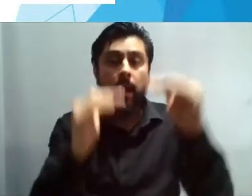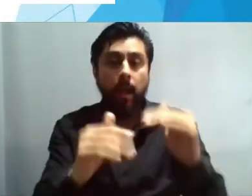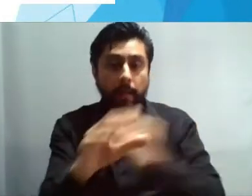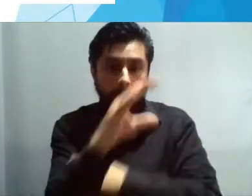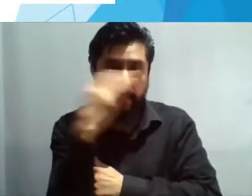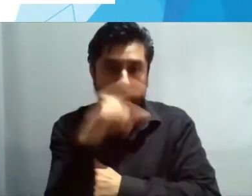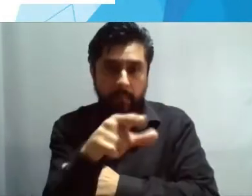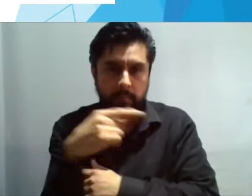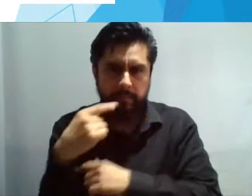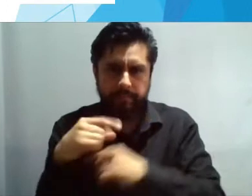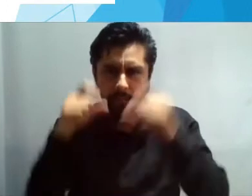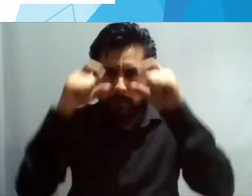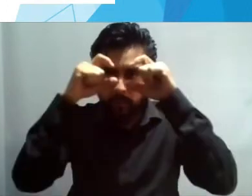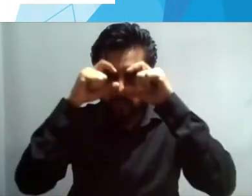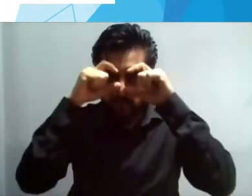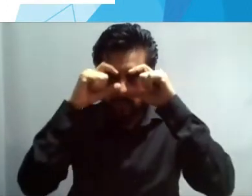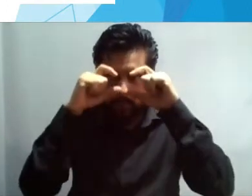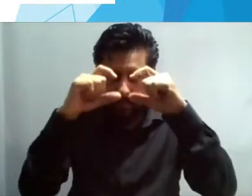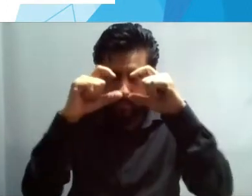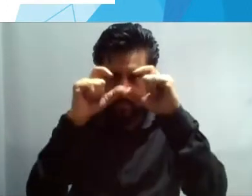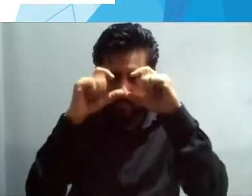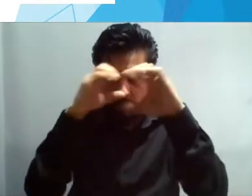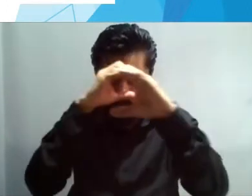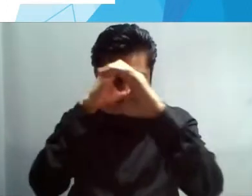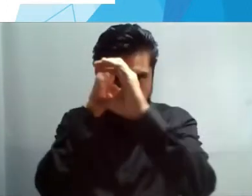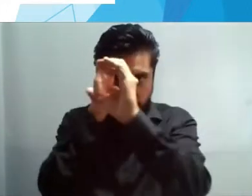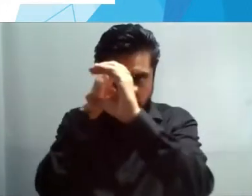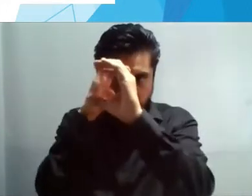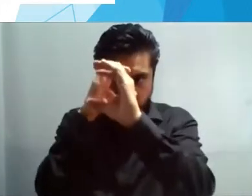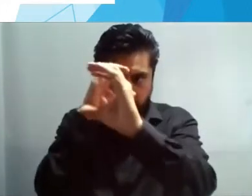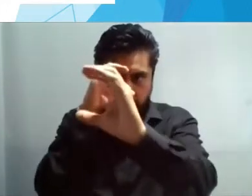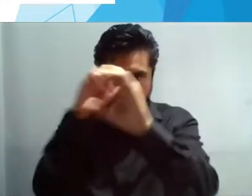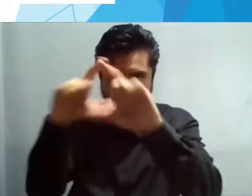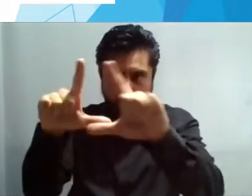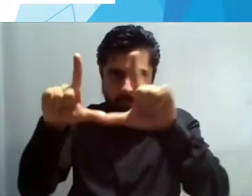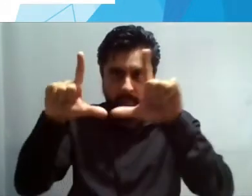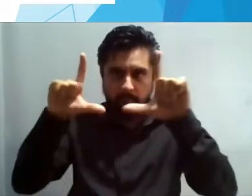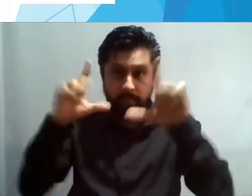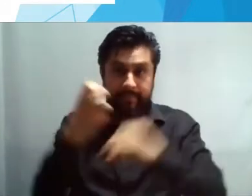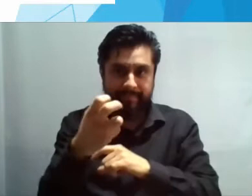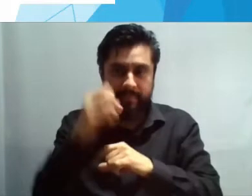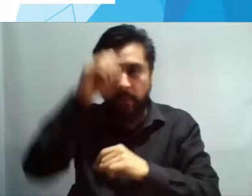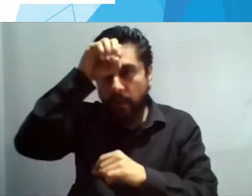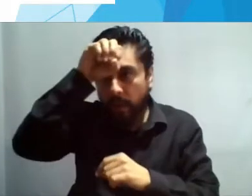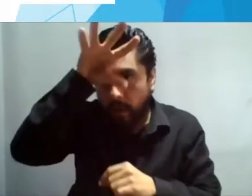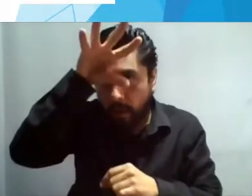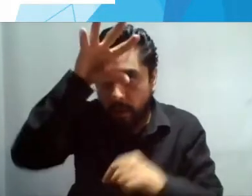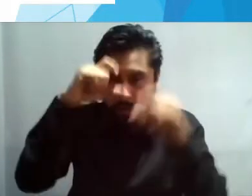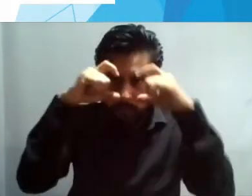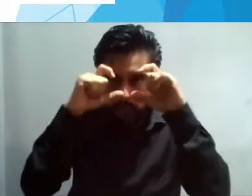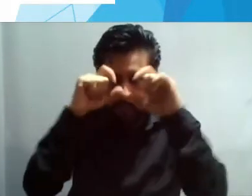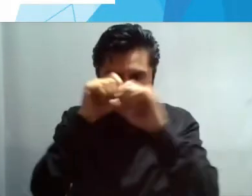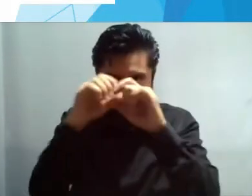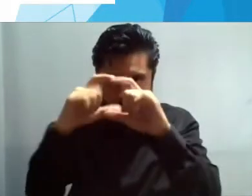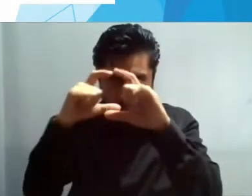¿Por qué? Eso me va a amplificar la imagen. Luz me va a dar la lámpara. la visión me la van a dar las lupas. Y entonces ya